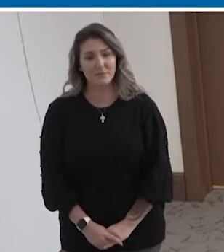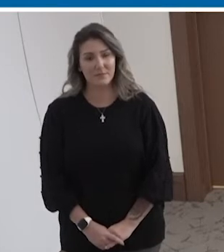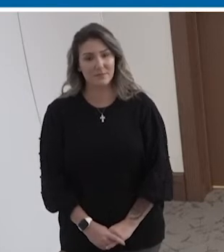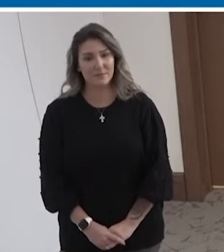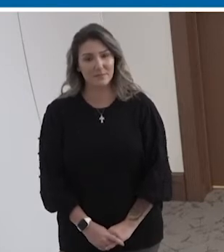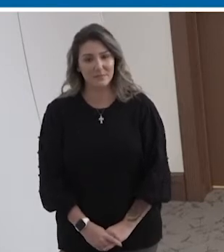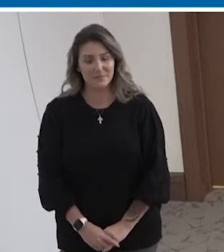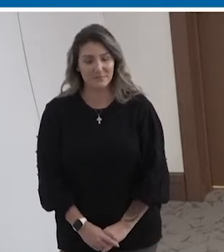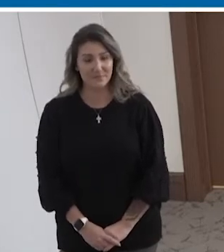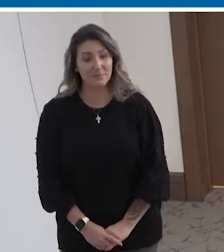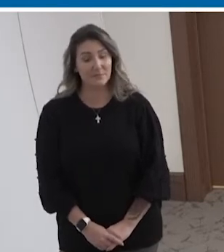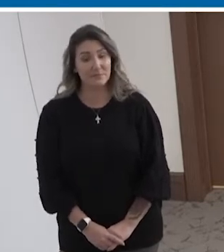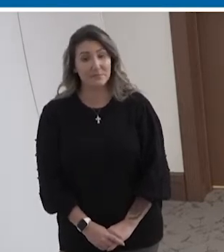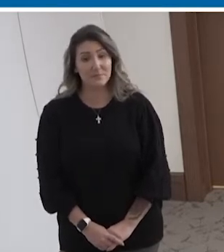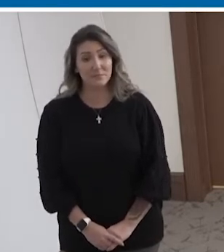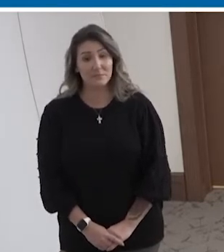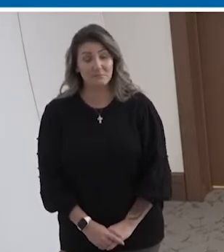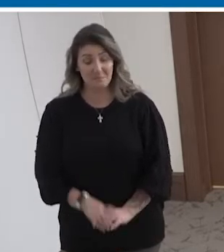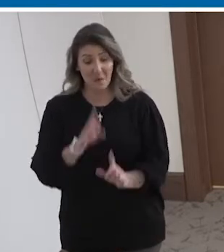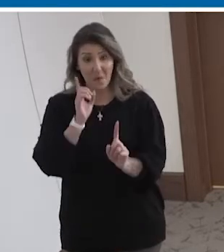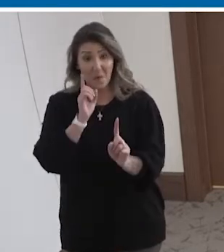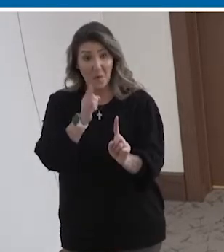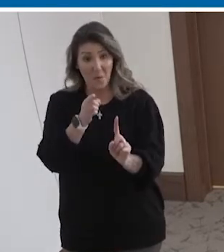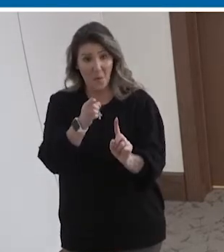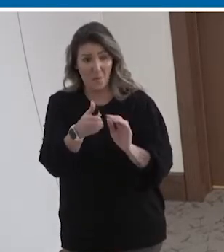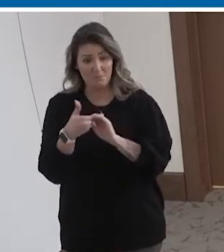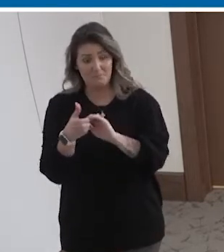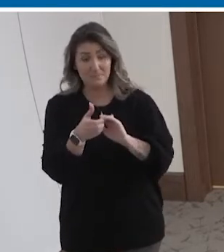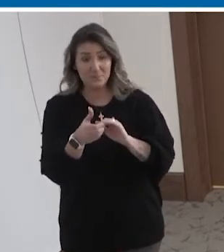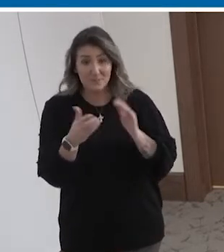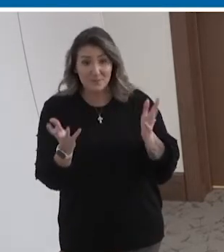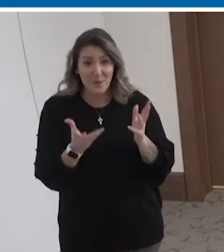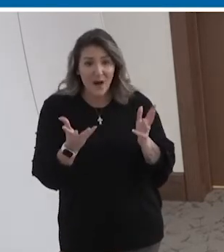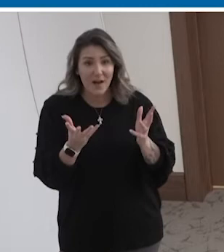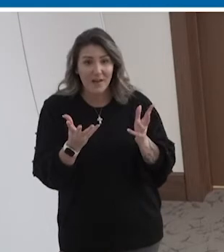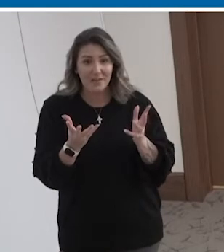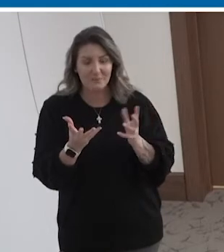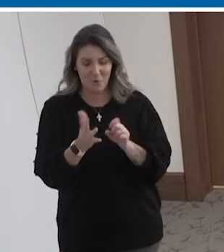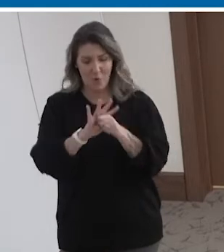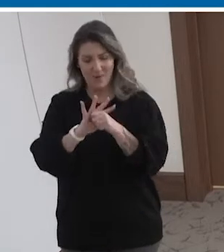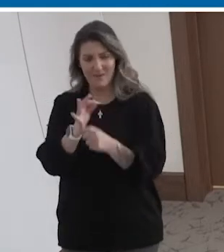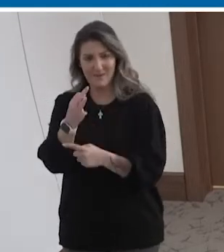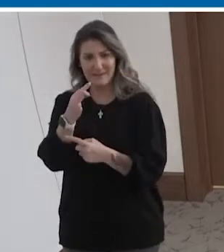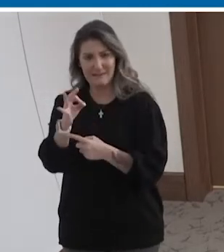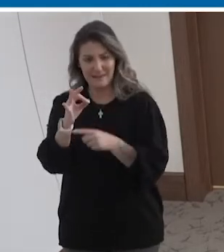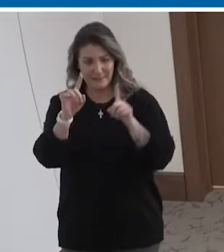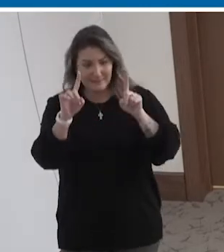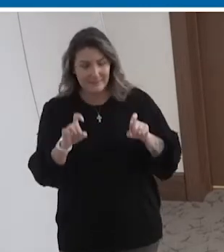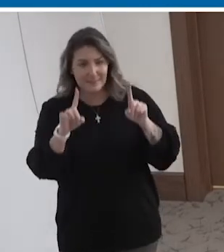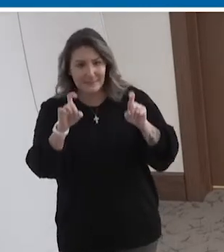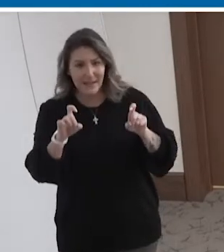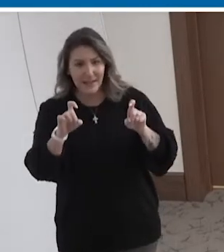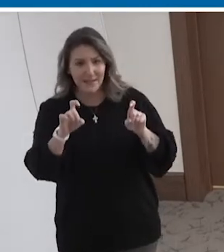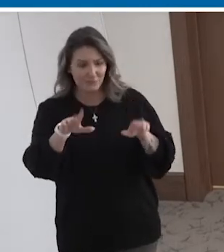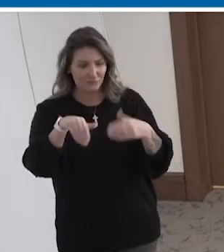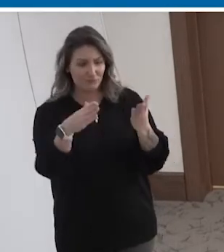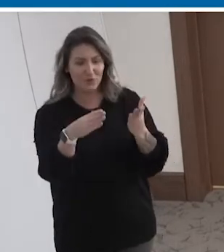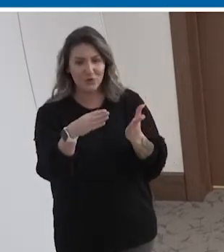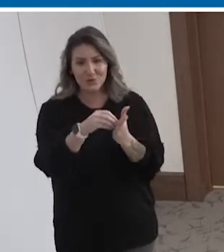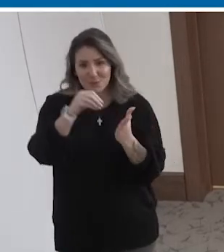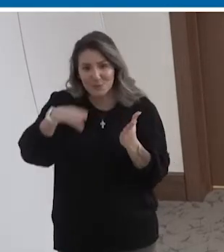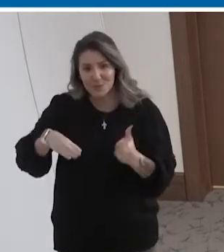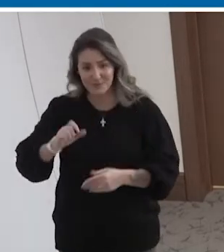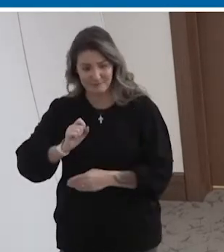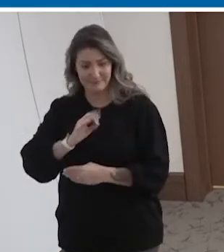ICF. And the goal of this collaboration is to bring COVID-19 testing to students and staff